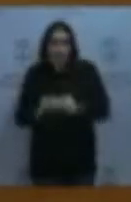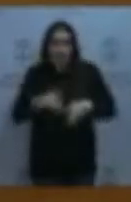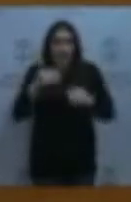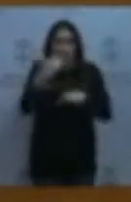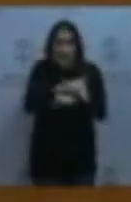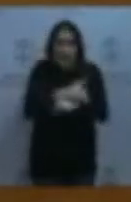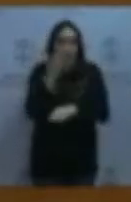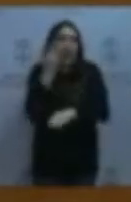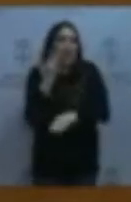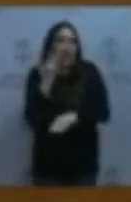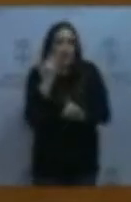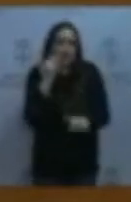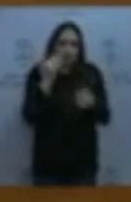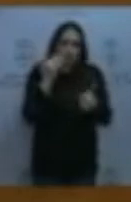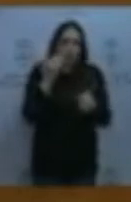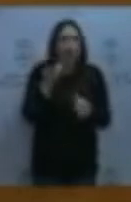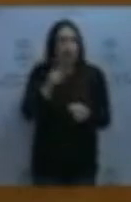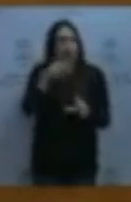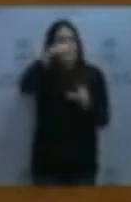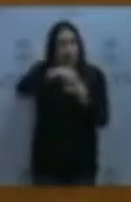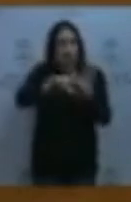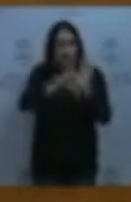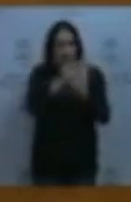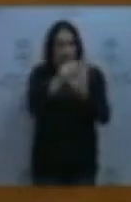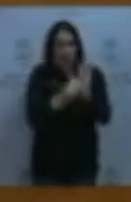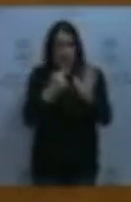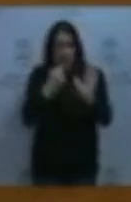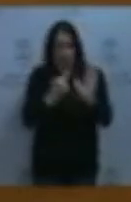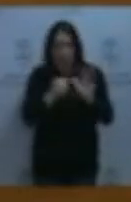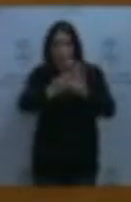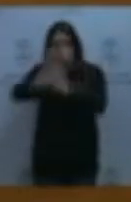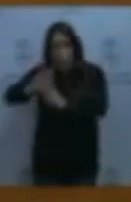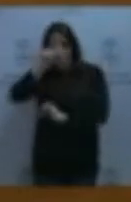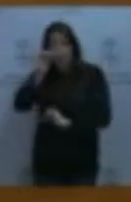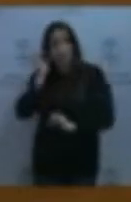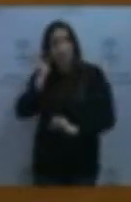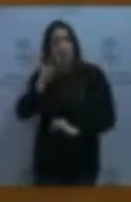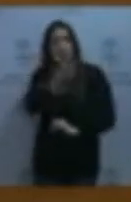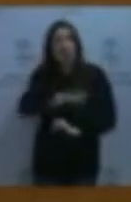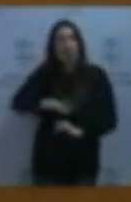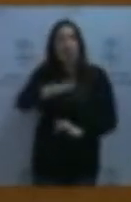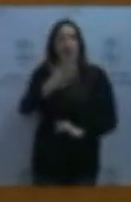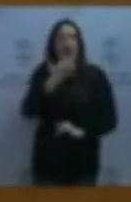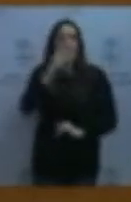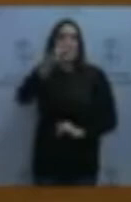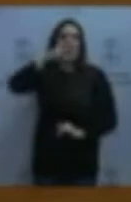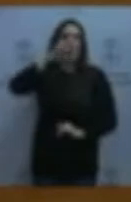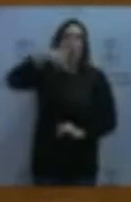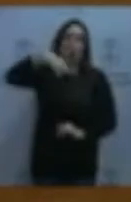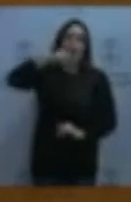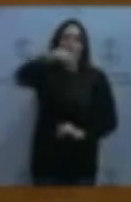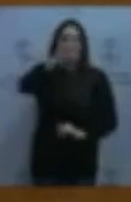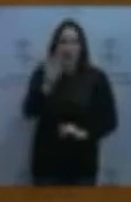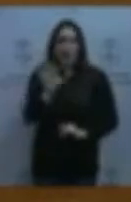que también ya bien contemplado en la legislación. Los vecinos y vecinas de localidades como Campumanes, Otiecho,